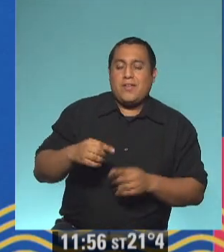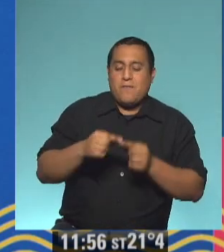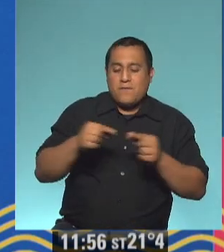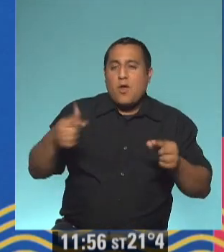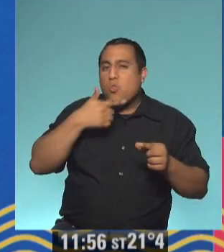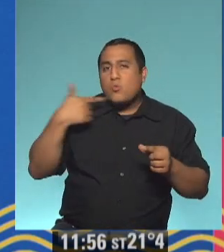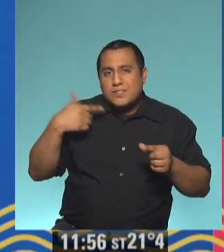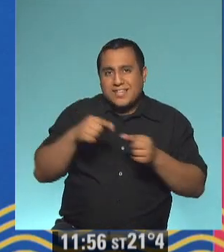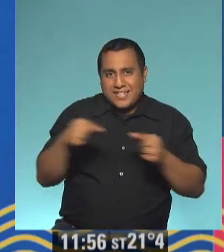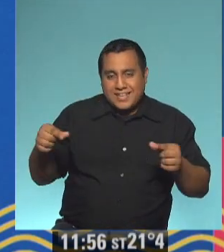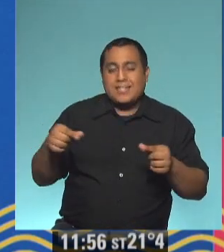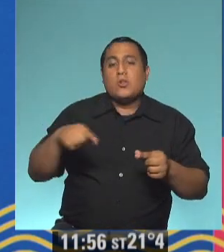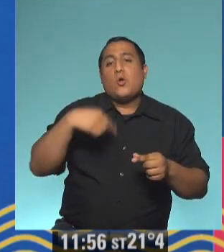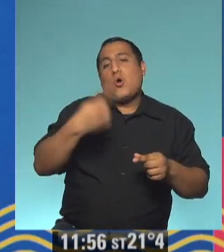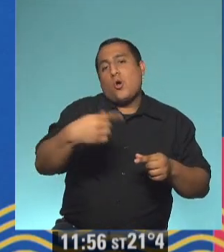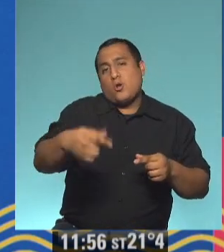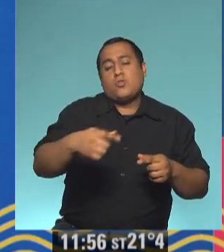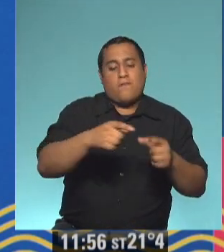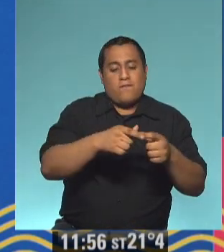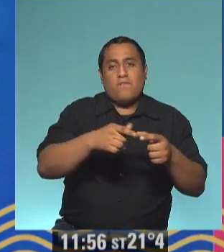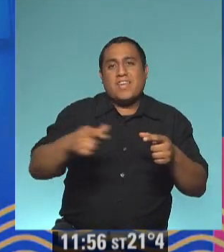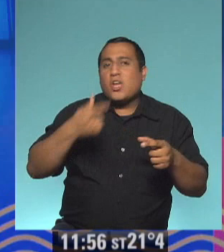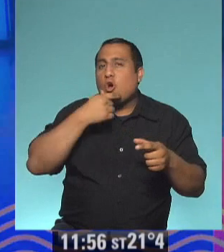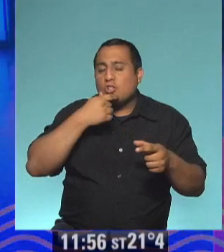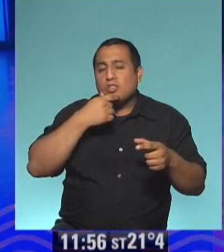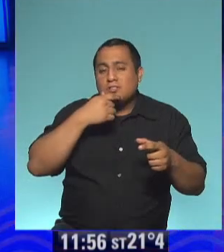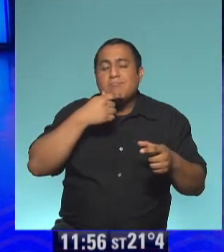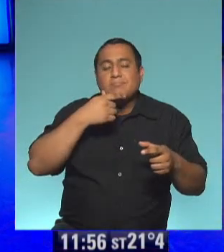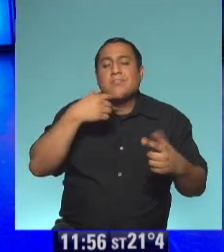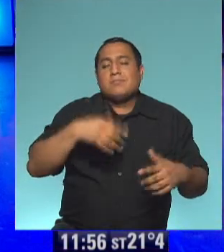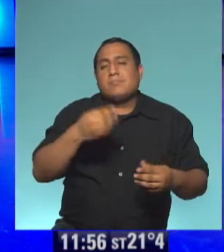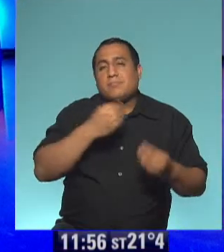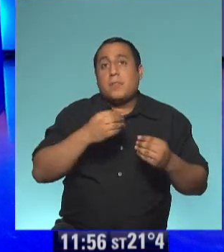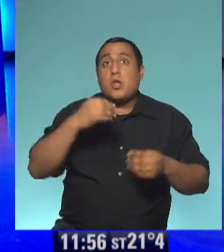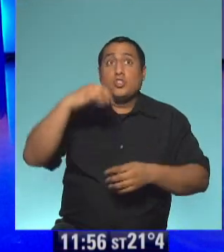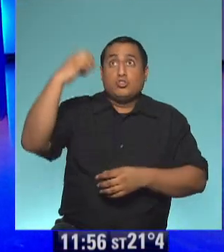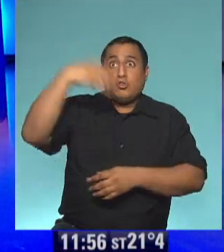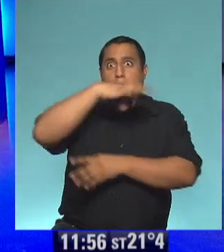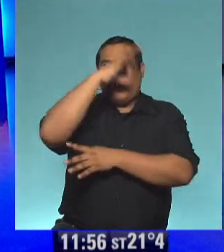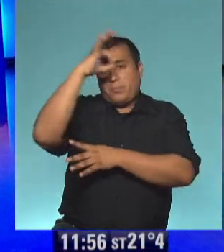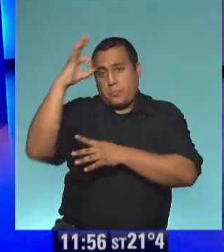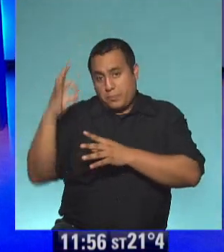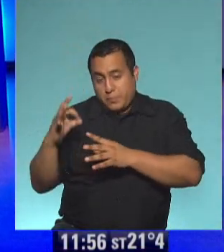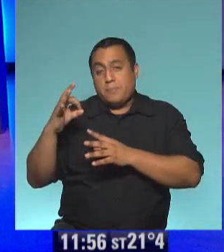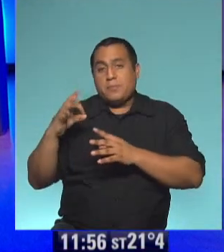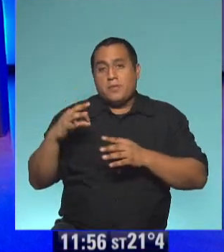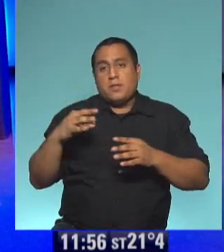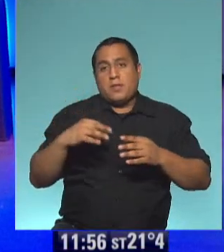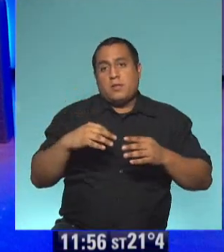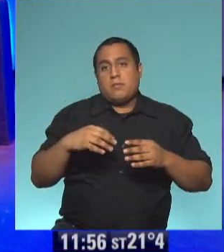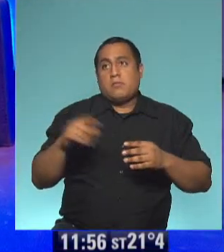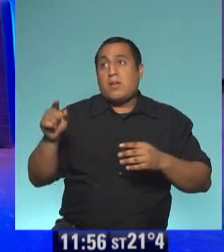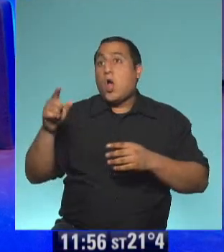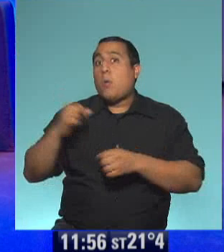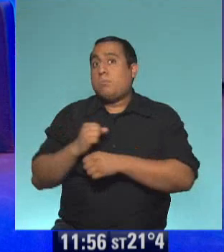y 1 par de carretillas de bizcochos. Mucho antes de la caída del sol, ya la rosca encantada había bajado sus